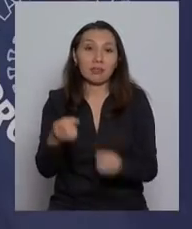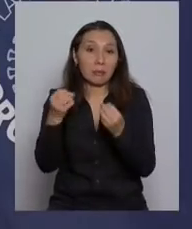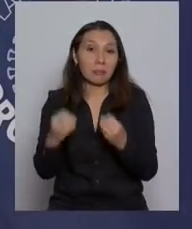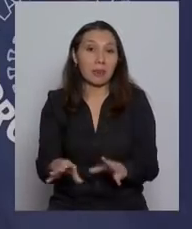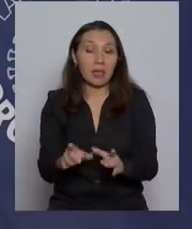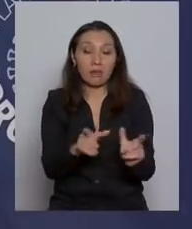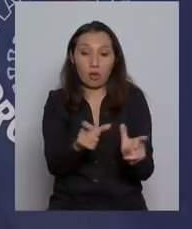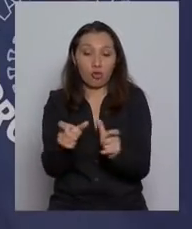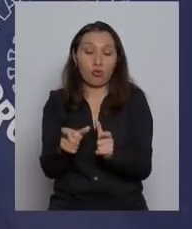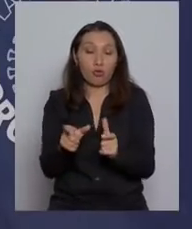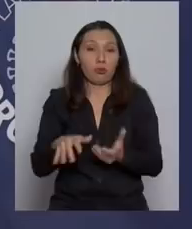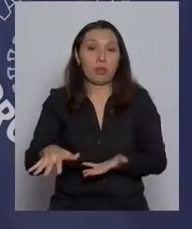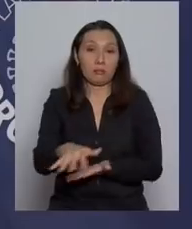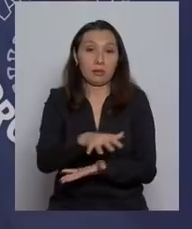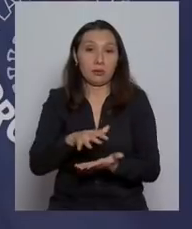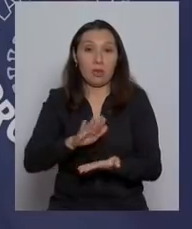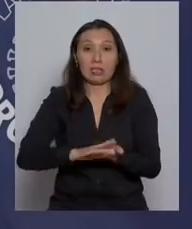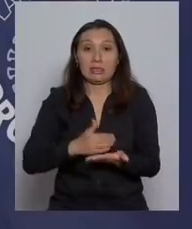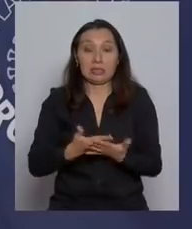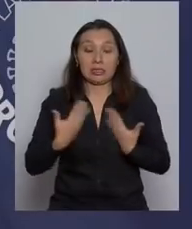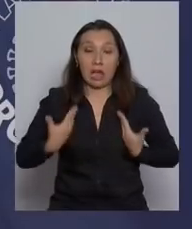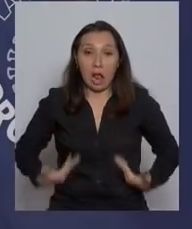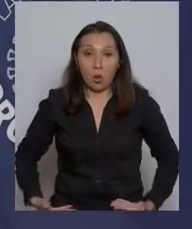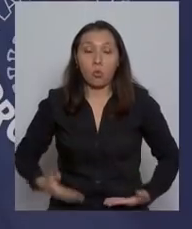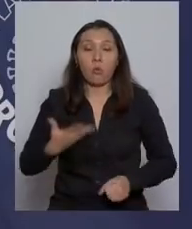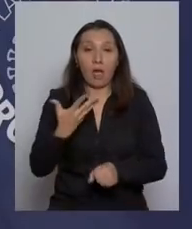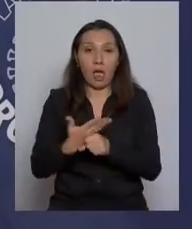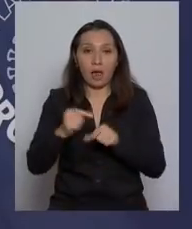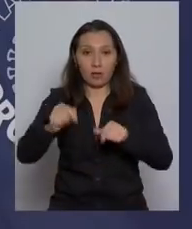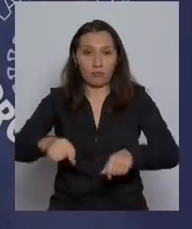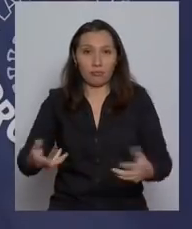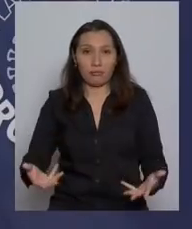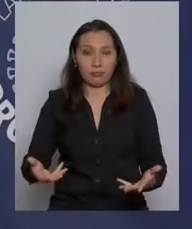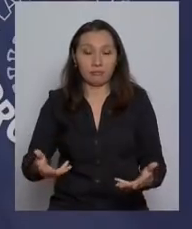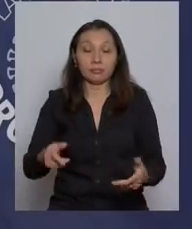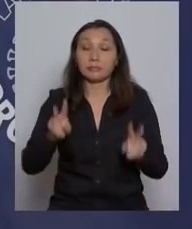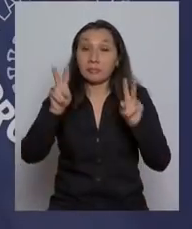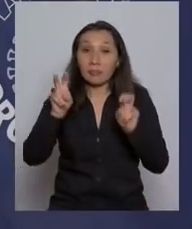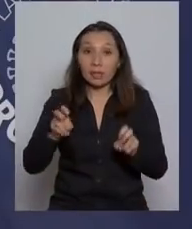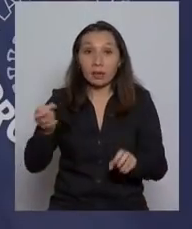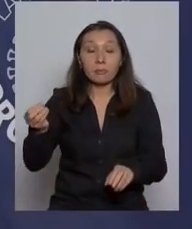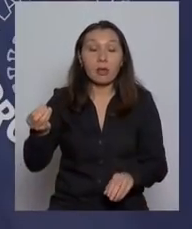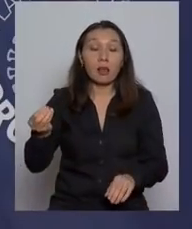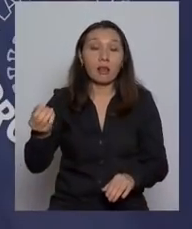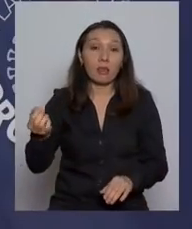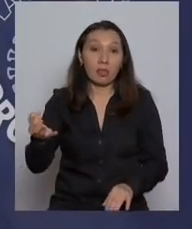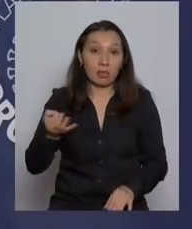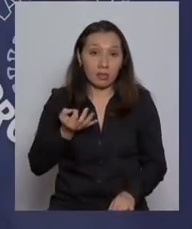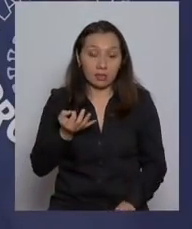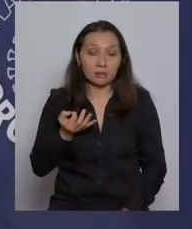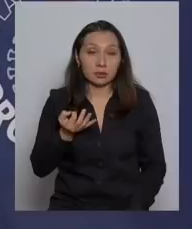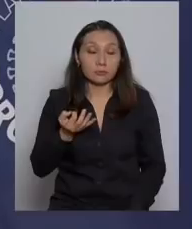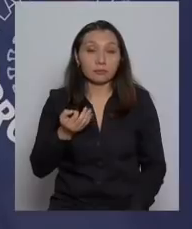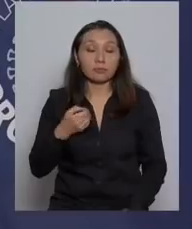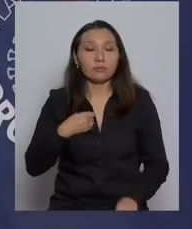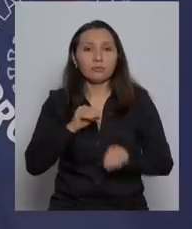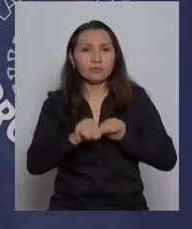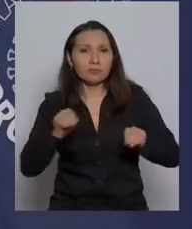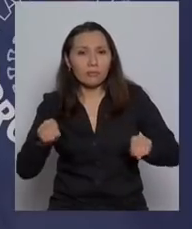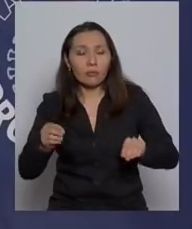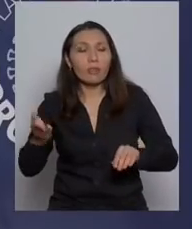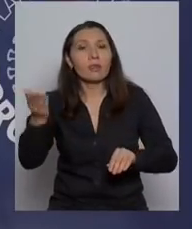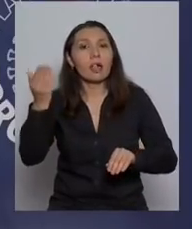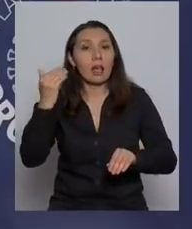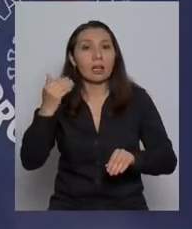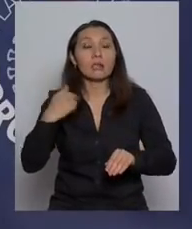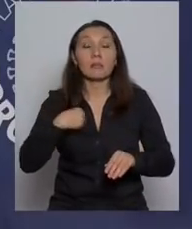para el manejo de la situación epidemiológica que tenemos hoy. Respecto al llamado que hice a través de